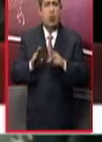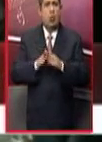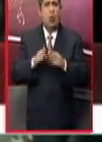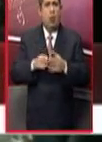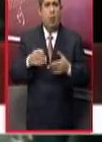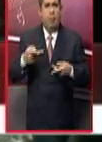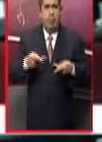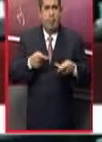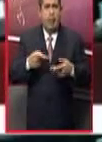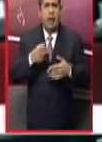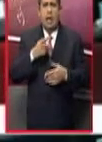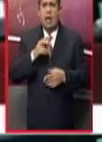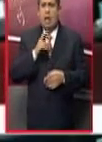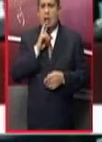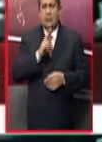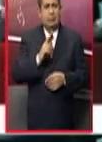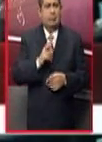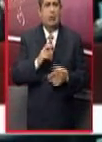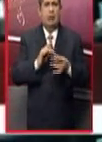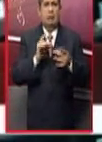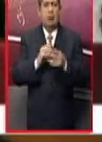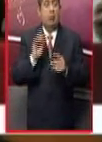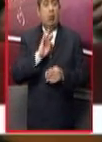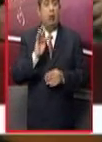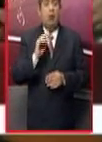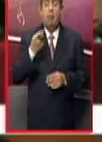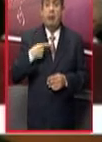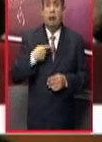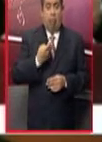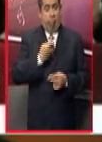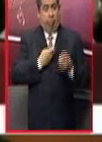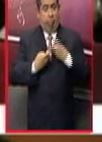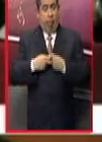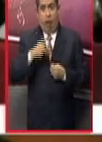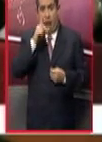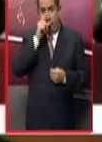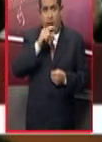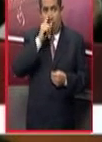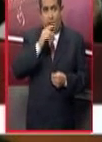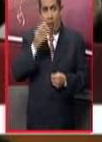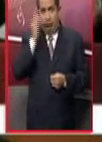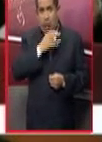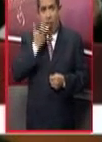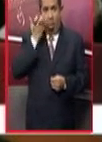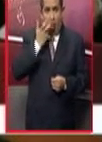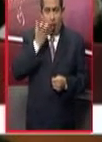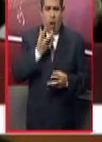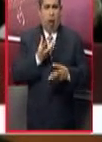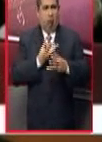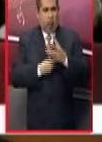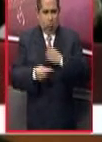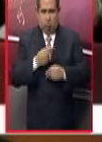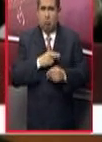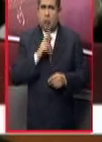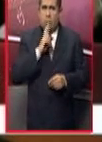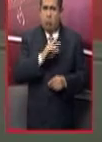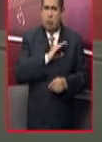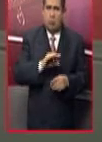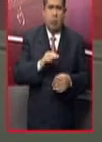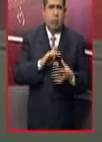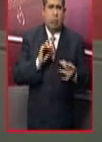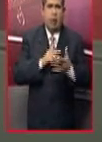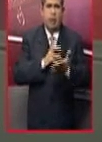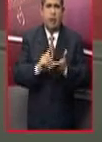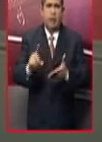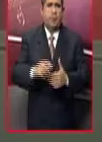derecho de réplica respecto de la información inexacta o falsa que emita cualquier sujeto obligado previsto en esta ley y que le cause un agravio.